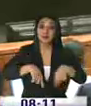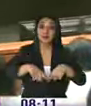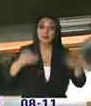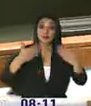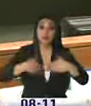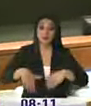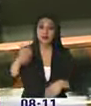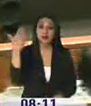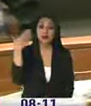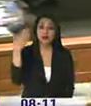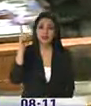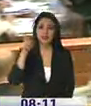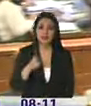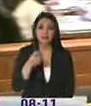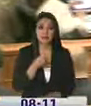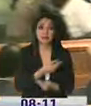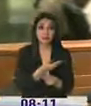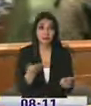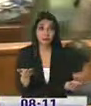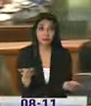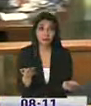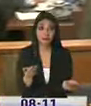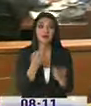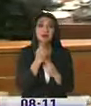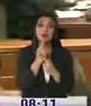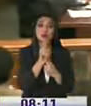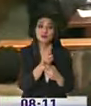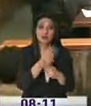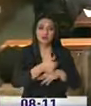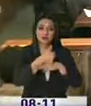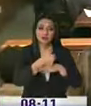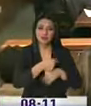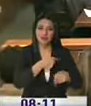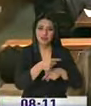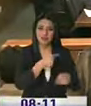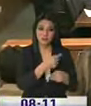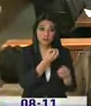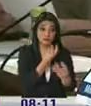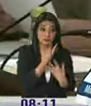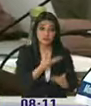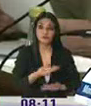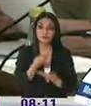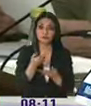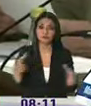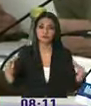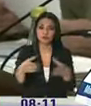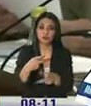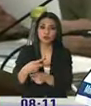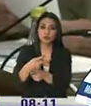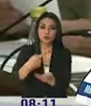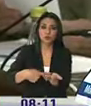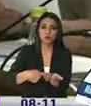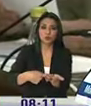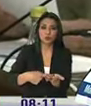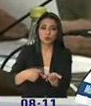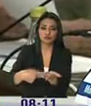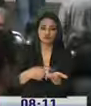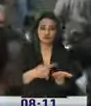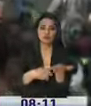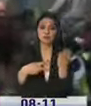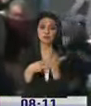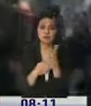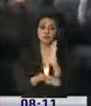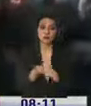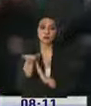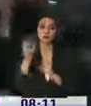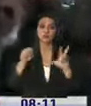del burgomaestre deberá conocer los resultados por parte de la Agencia Metropolitana de Tránsito y llamar a reunión de consejo para debatir si se sube o